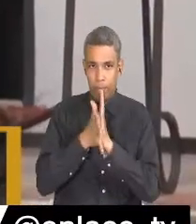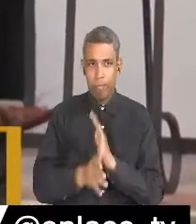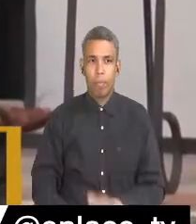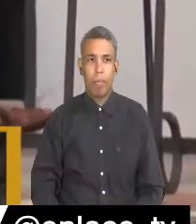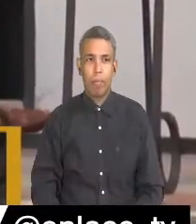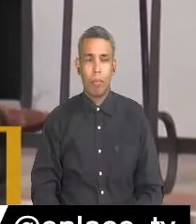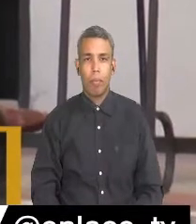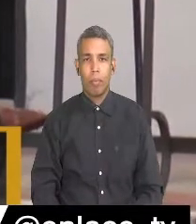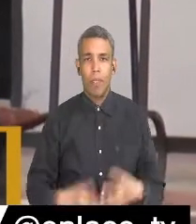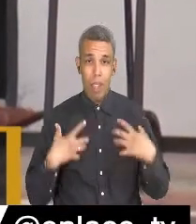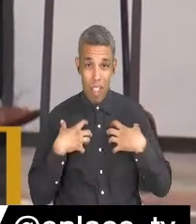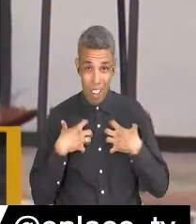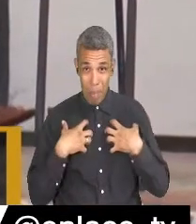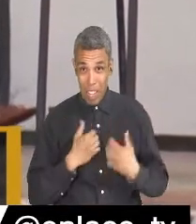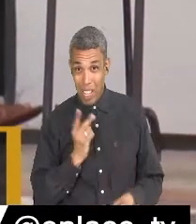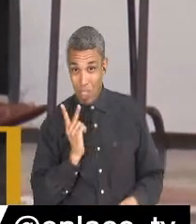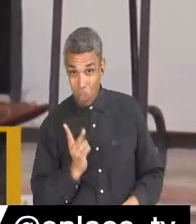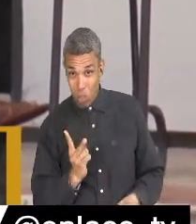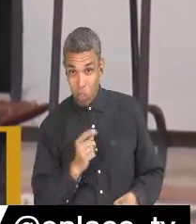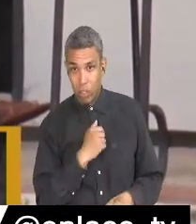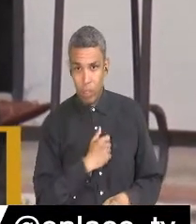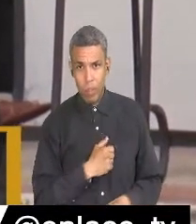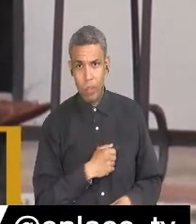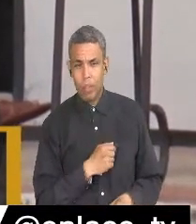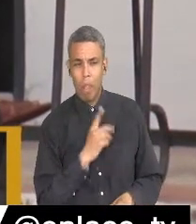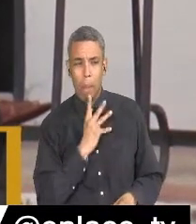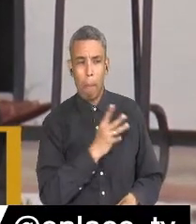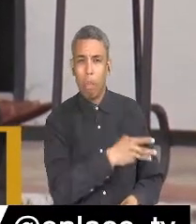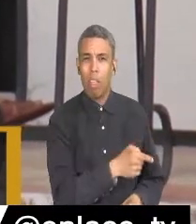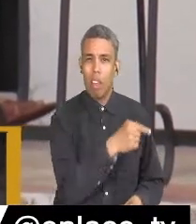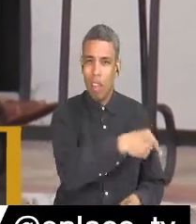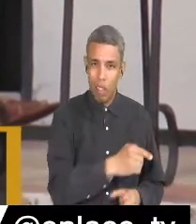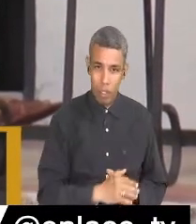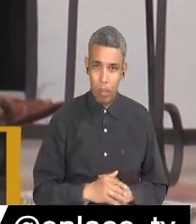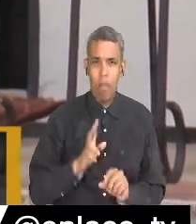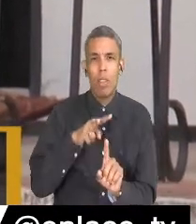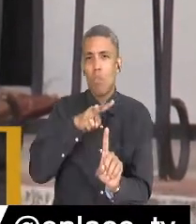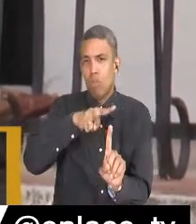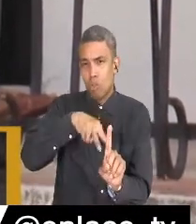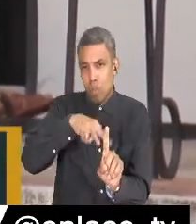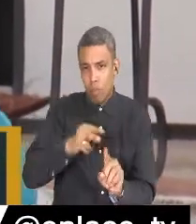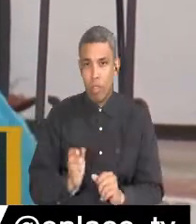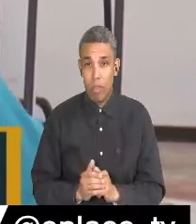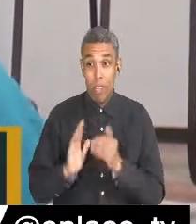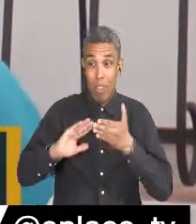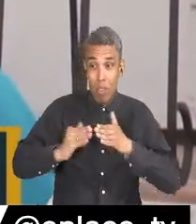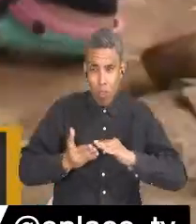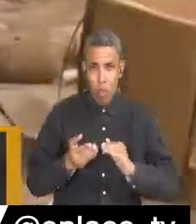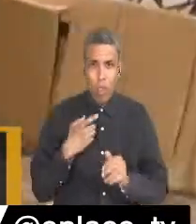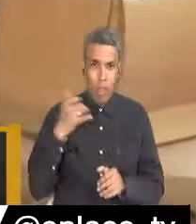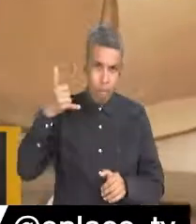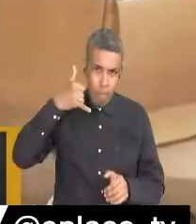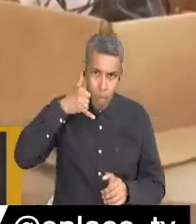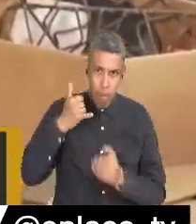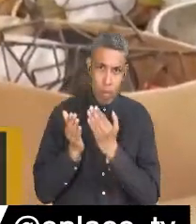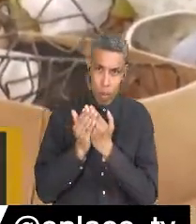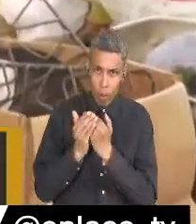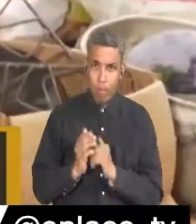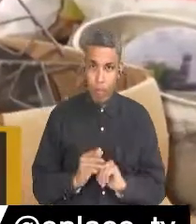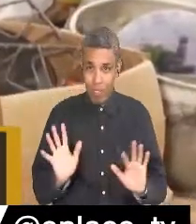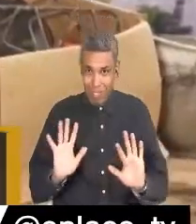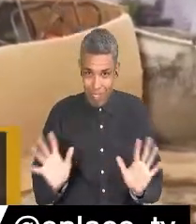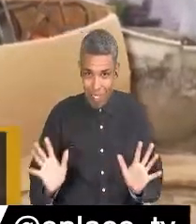estos animalitos que la comunidad nos llaman, que están abandonados ya casi hace dos meses, y ya sacamos esos animales con la comunidad, están